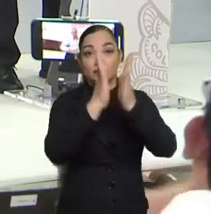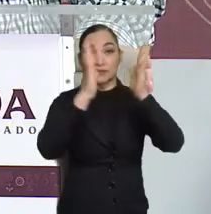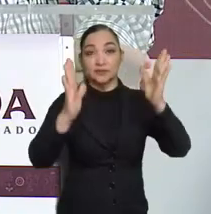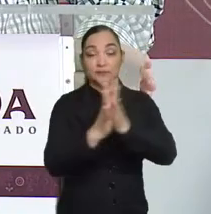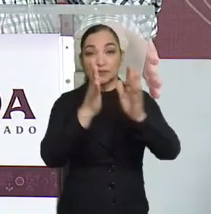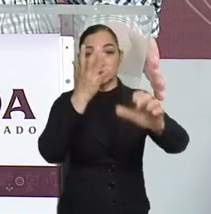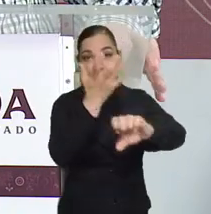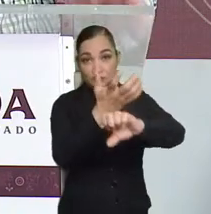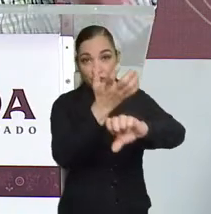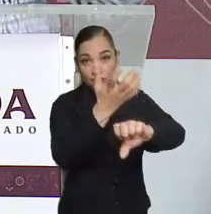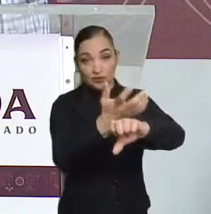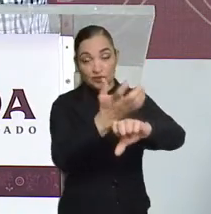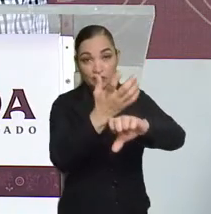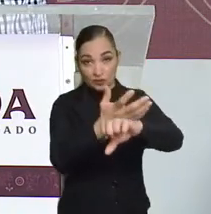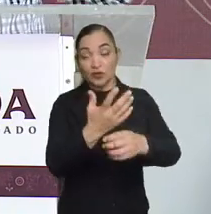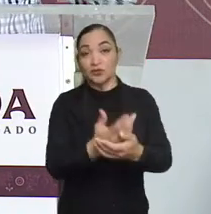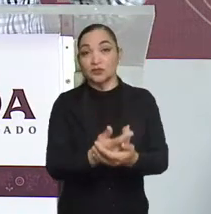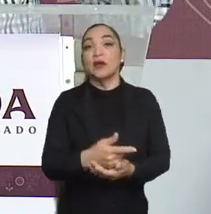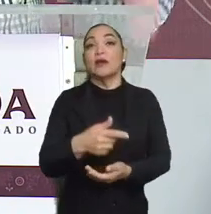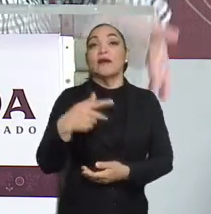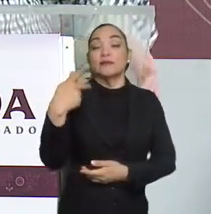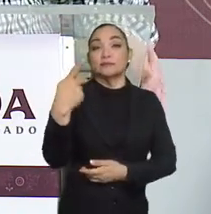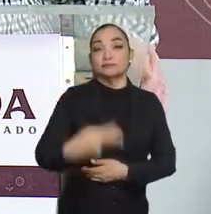paisanos sinaloenses.